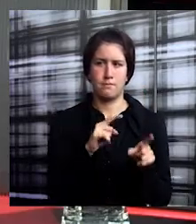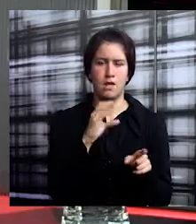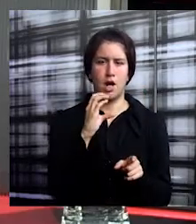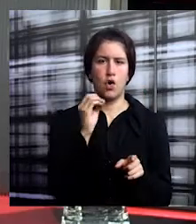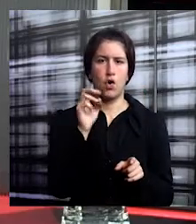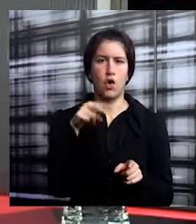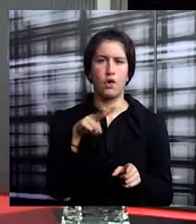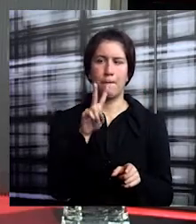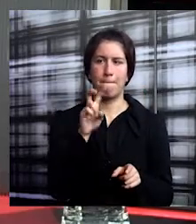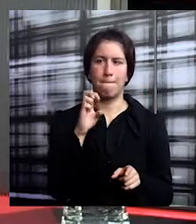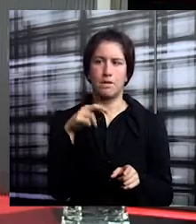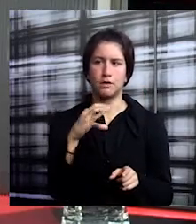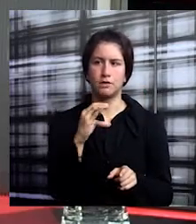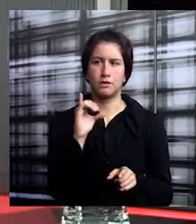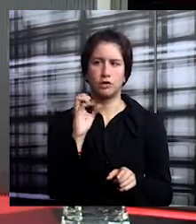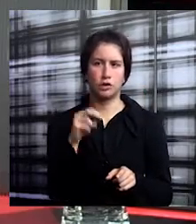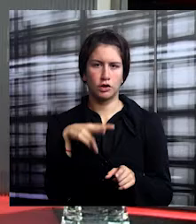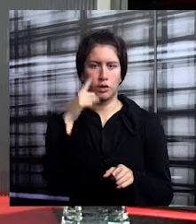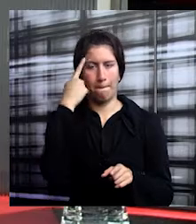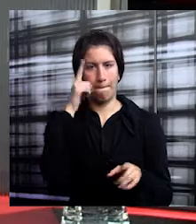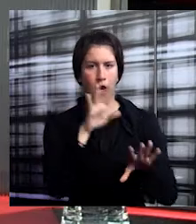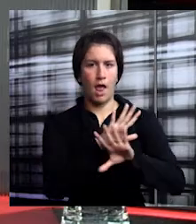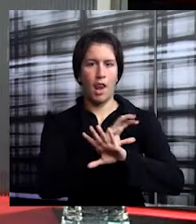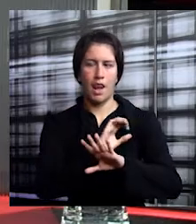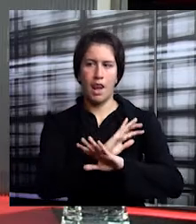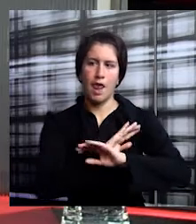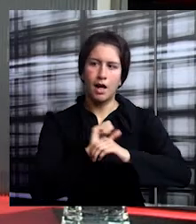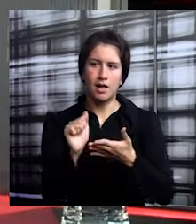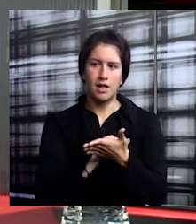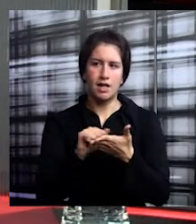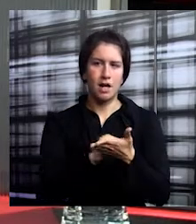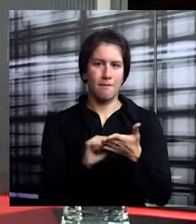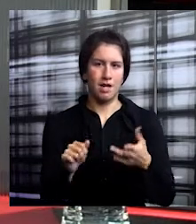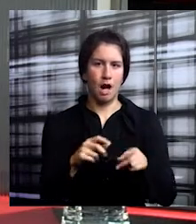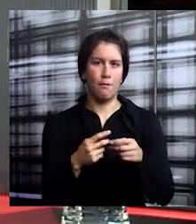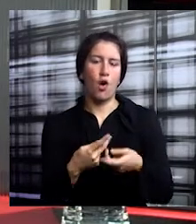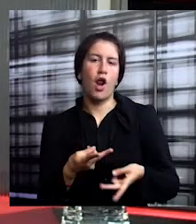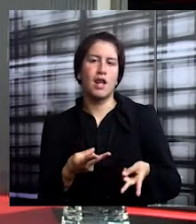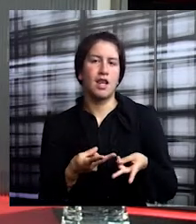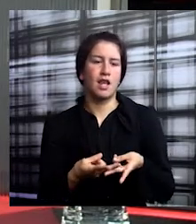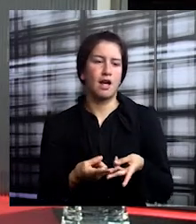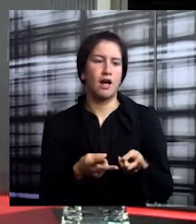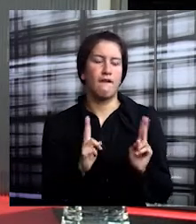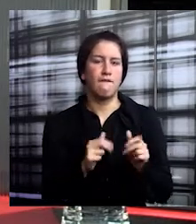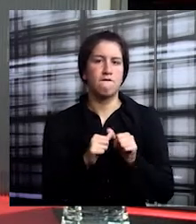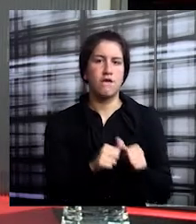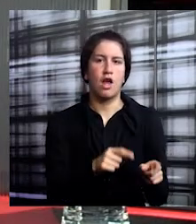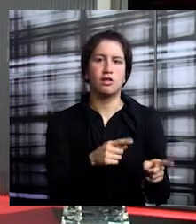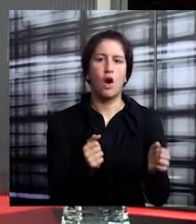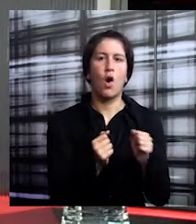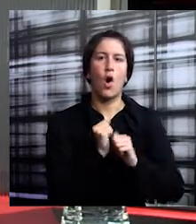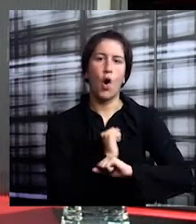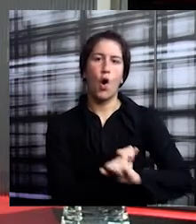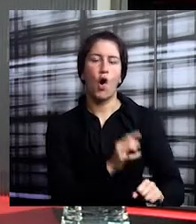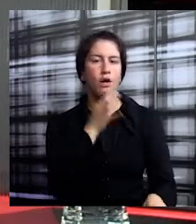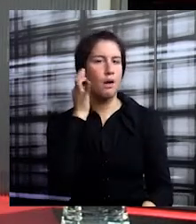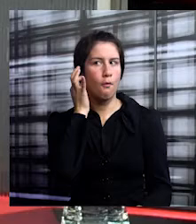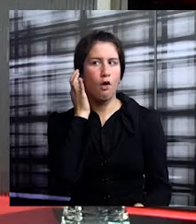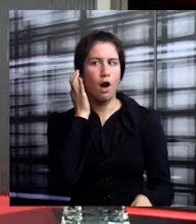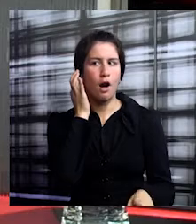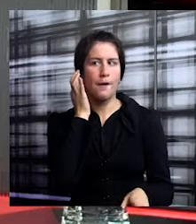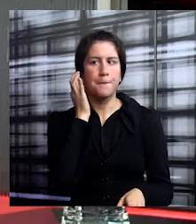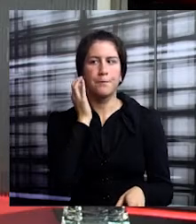de discriminación y violencia contra la mujer, ratificada hace muy poco, y la Convención de Sao Salvador sobre derechos